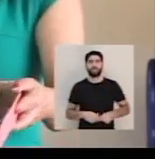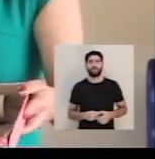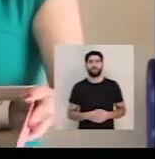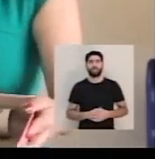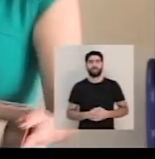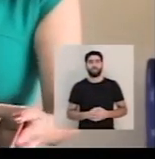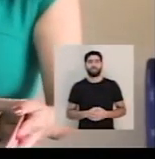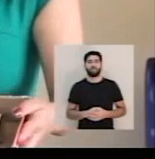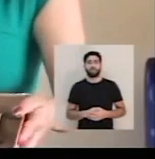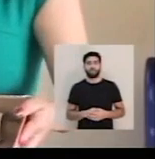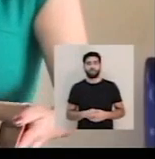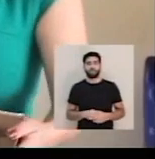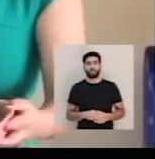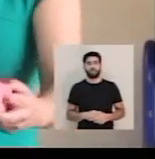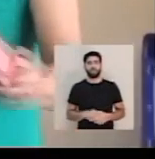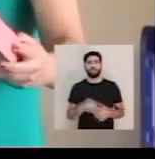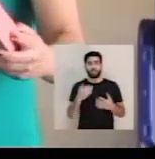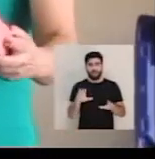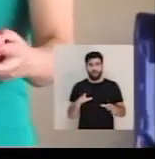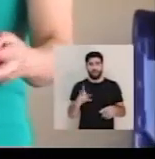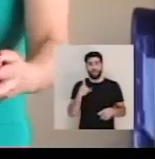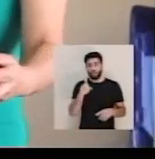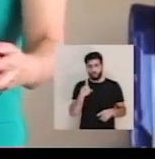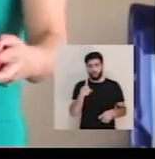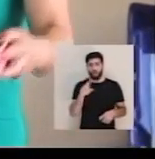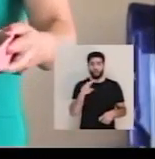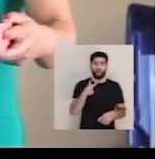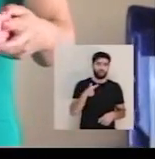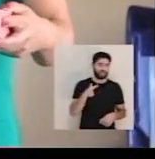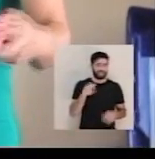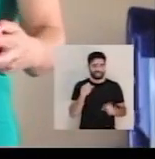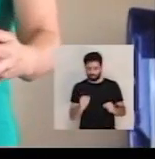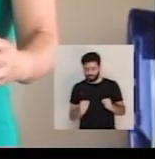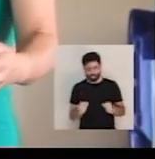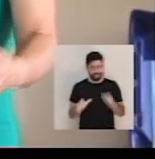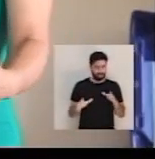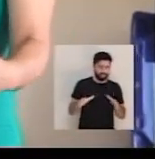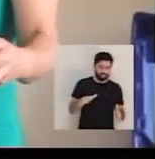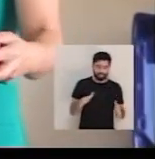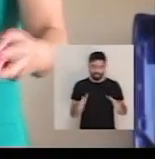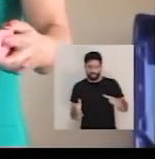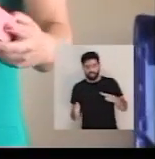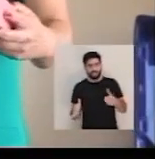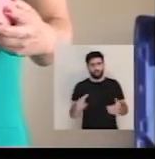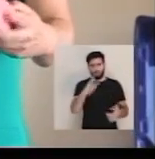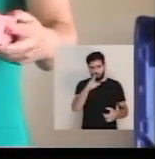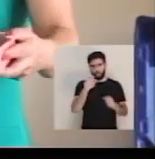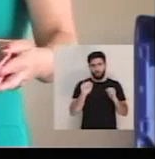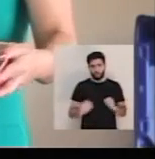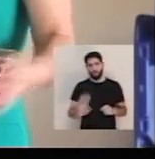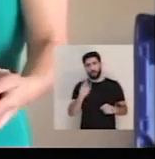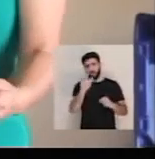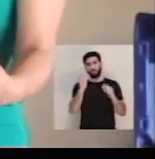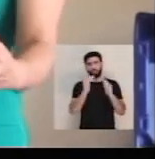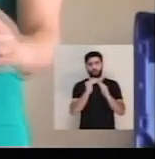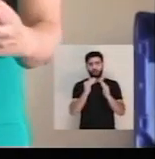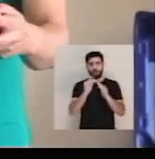ver. Vamos el 2. No puedo. Vamos, vamos. Ustedes pueden en